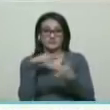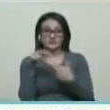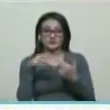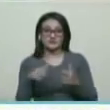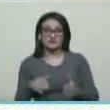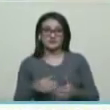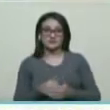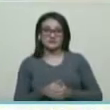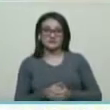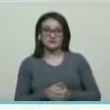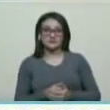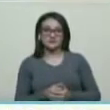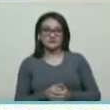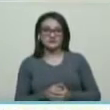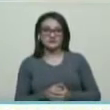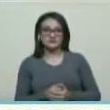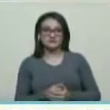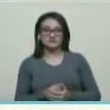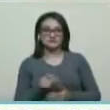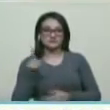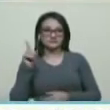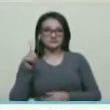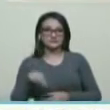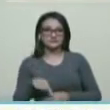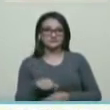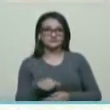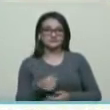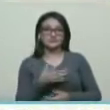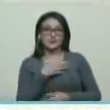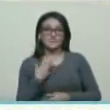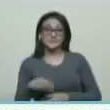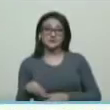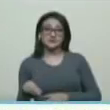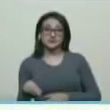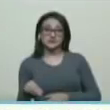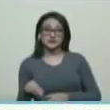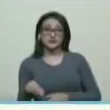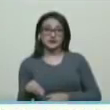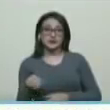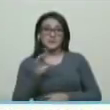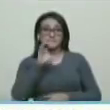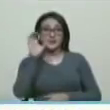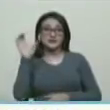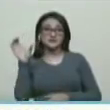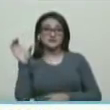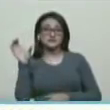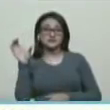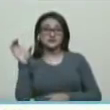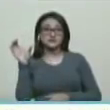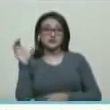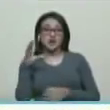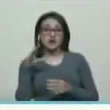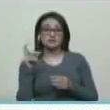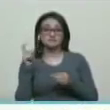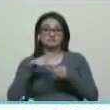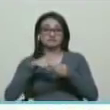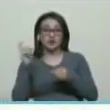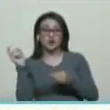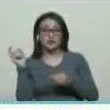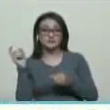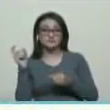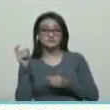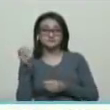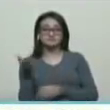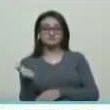Bolivariana, que además es presidente de los países no alineados y ha alzado la